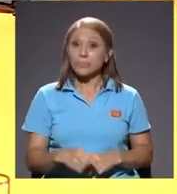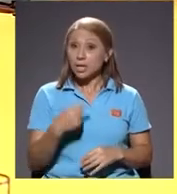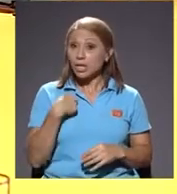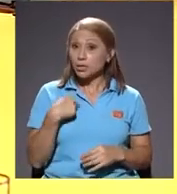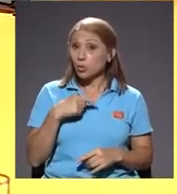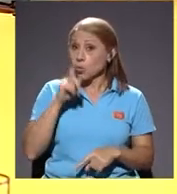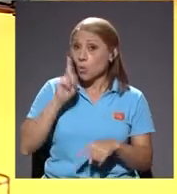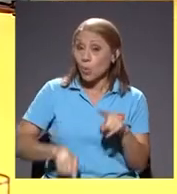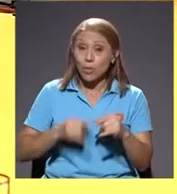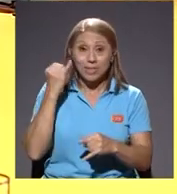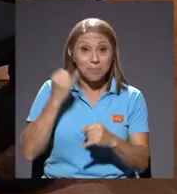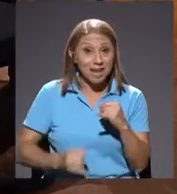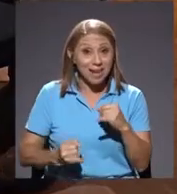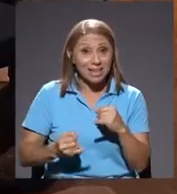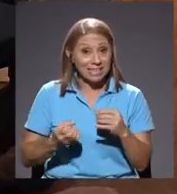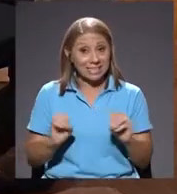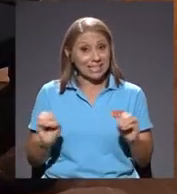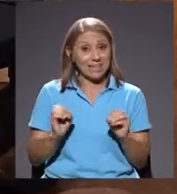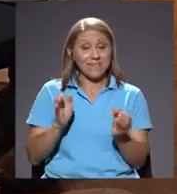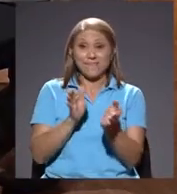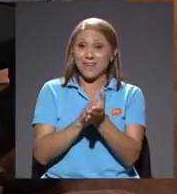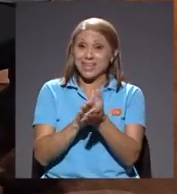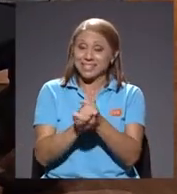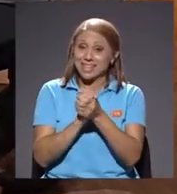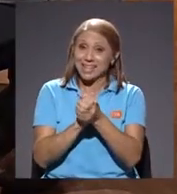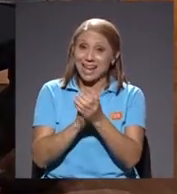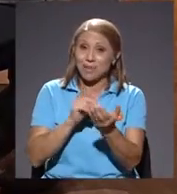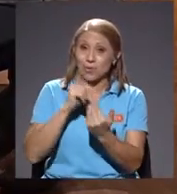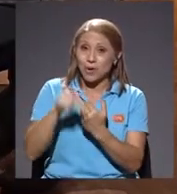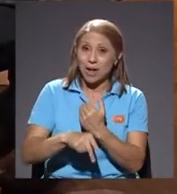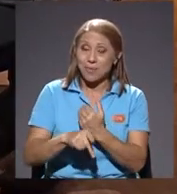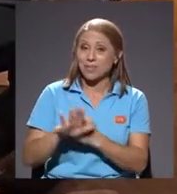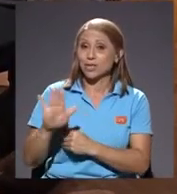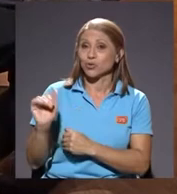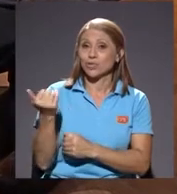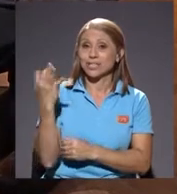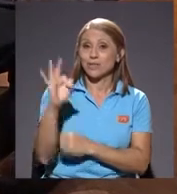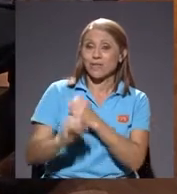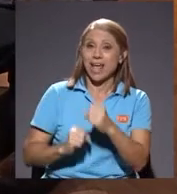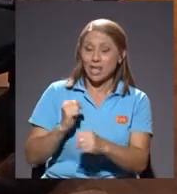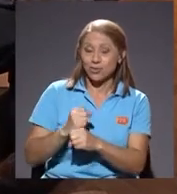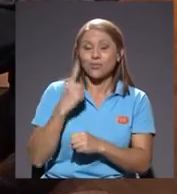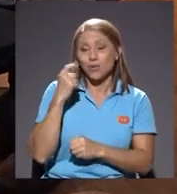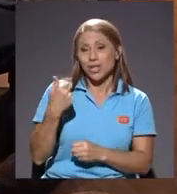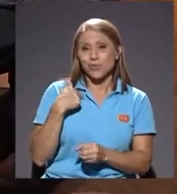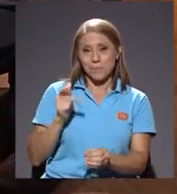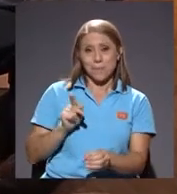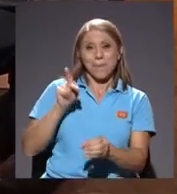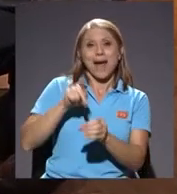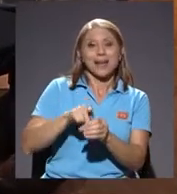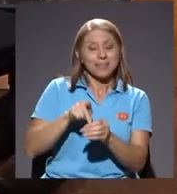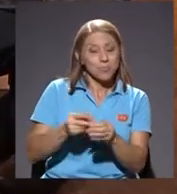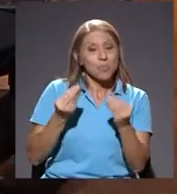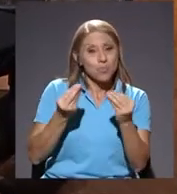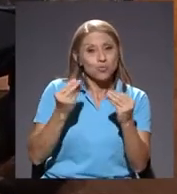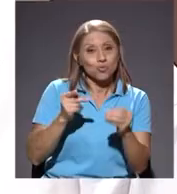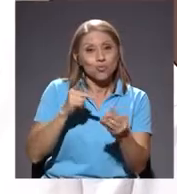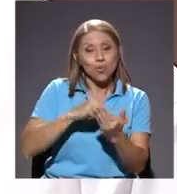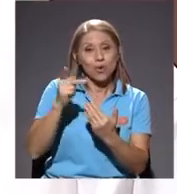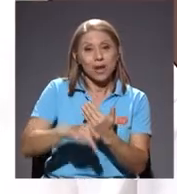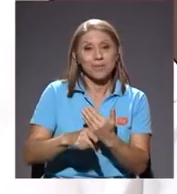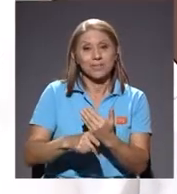al programa verdad en sus 19 años porque es ser parte de él bueno en buena cantidad de programas